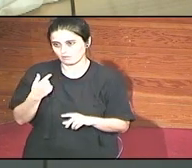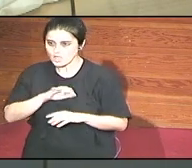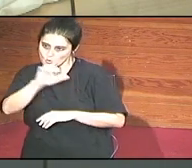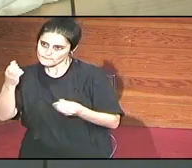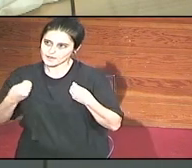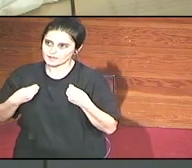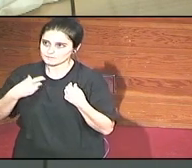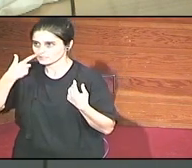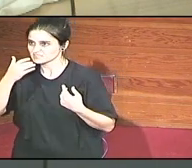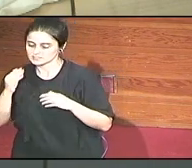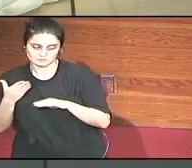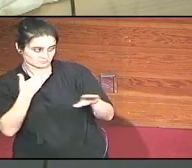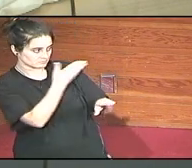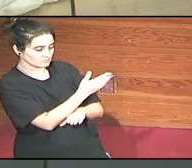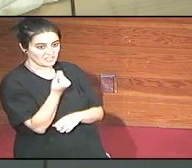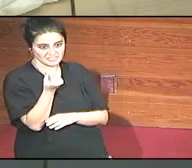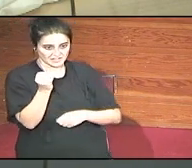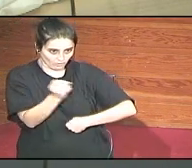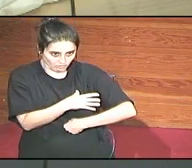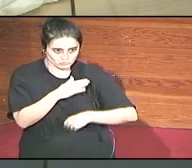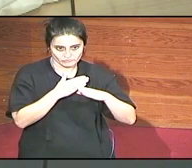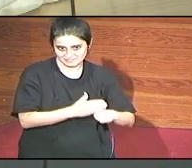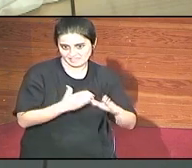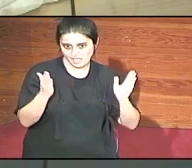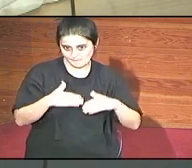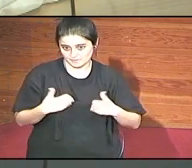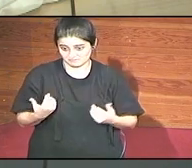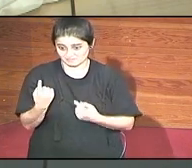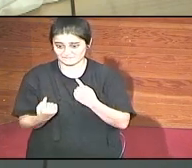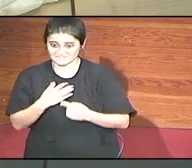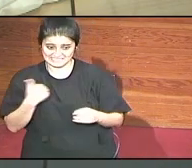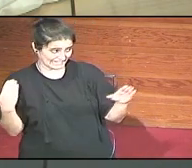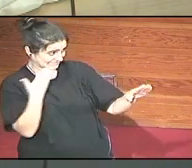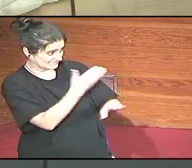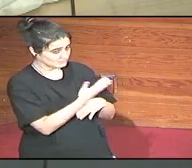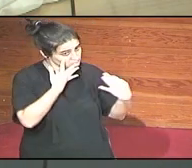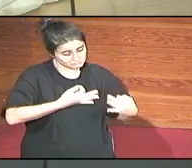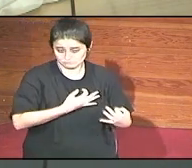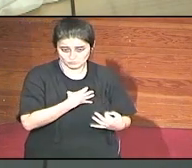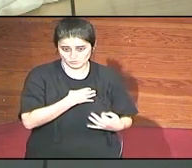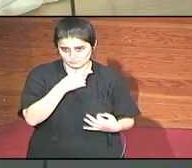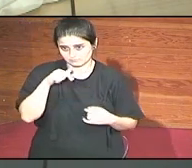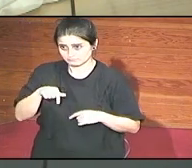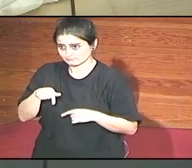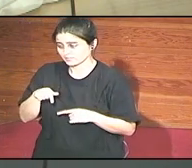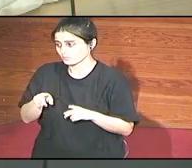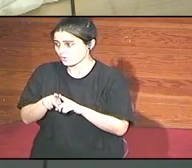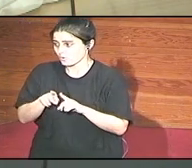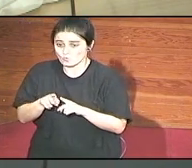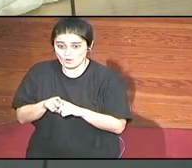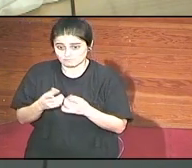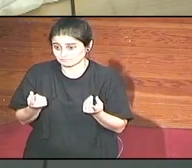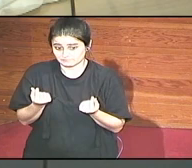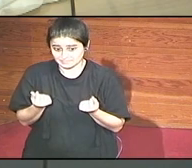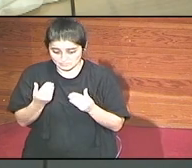podido ahorrar suficiente y muchos están deseando volver pero no pueden porque están atrapados aquí en una vorágine de no